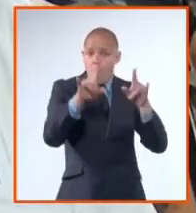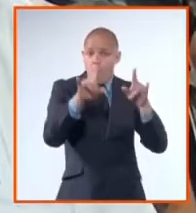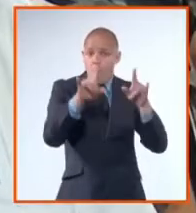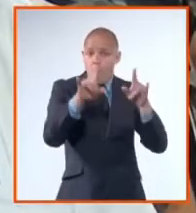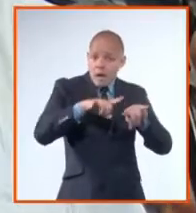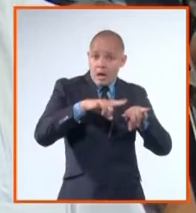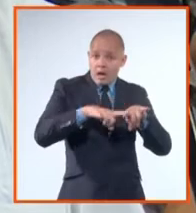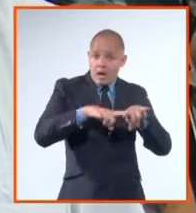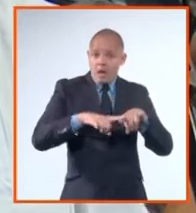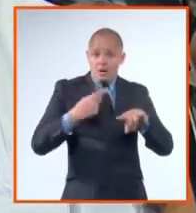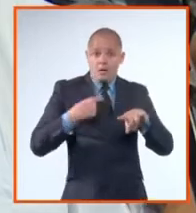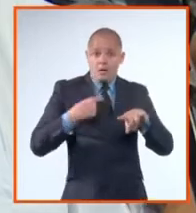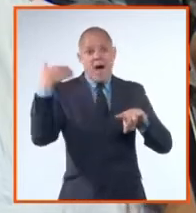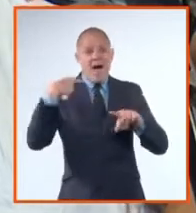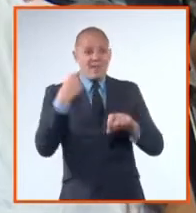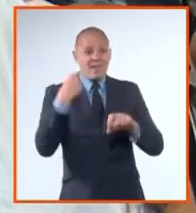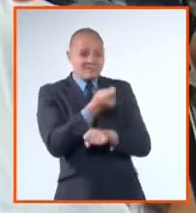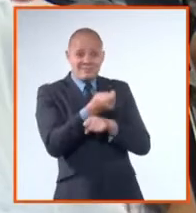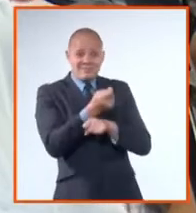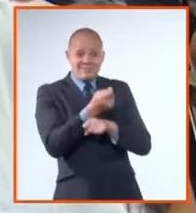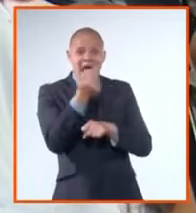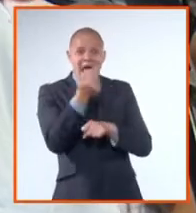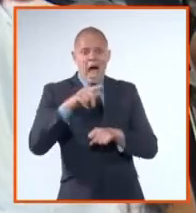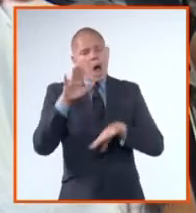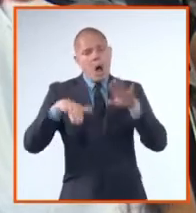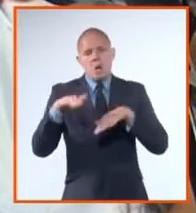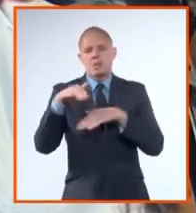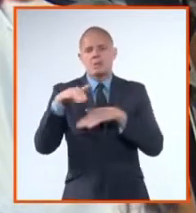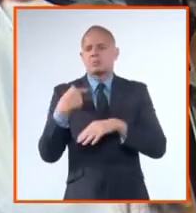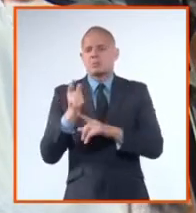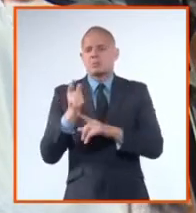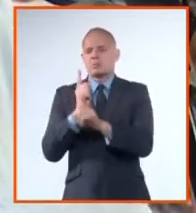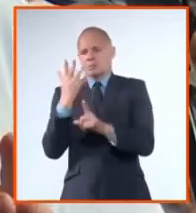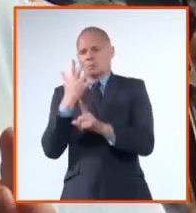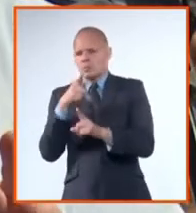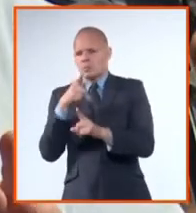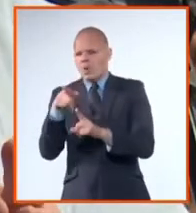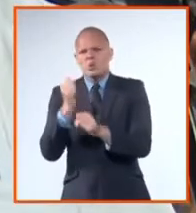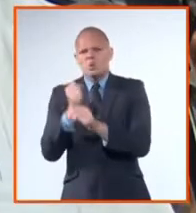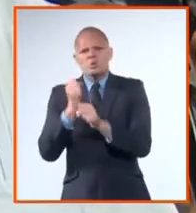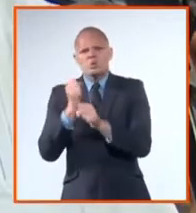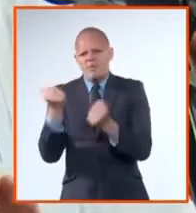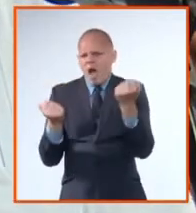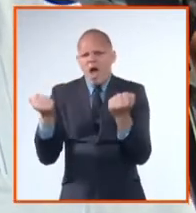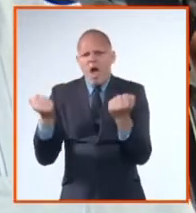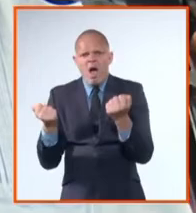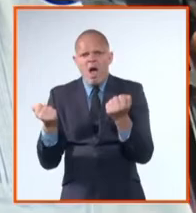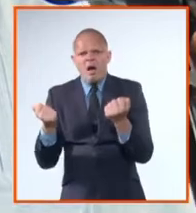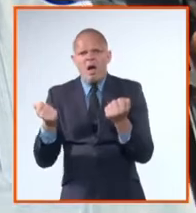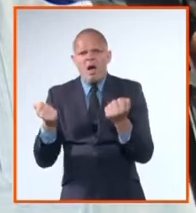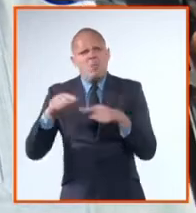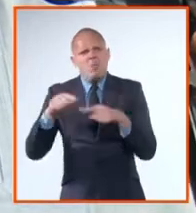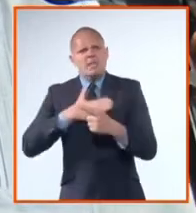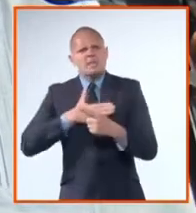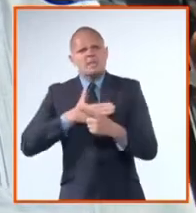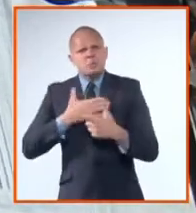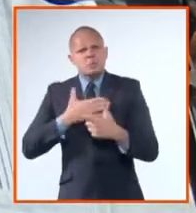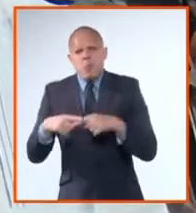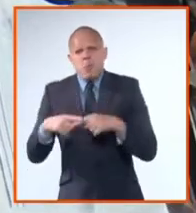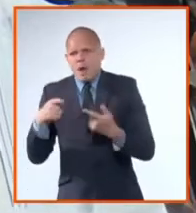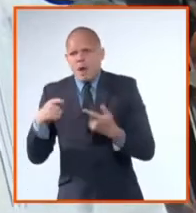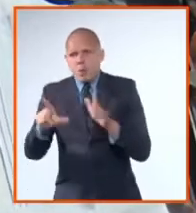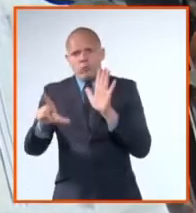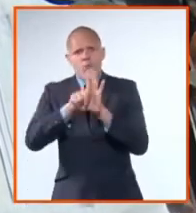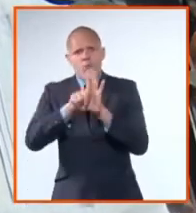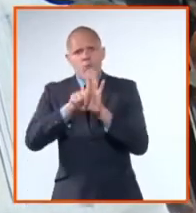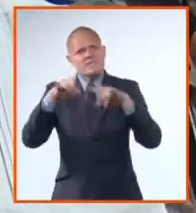la insatisfacción que tiene prácticamente toda la comunidad científica con la situación de erosión de los